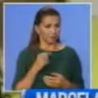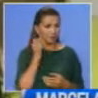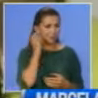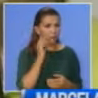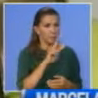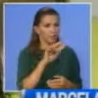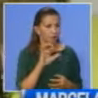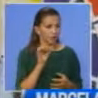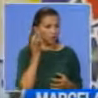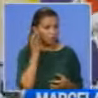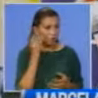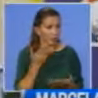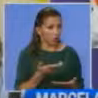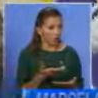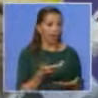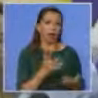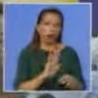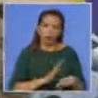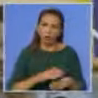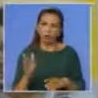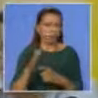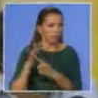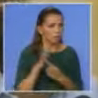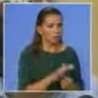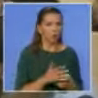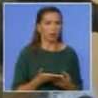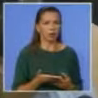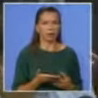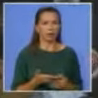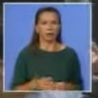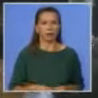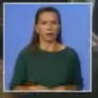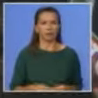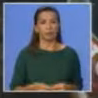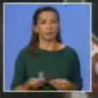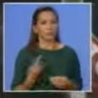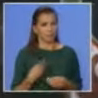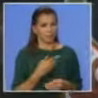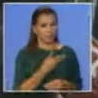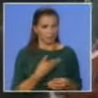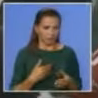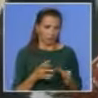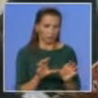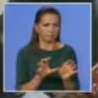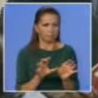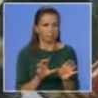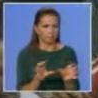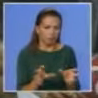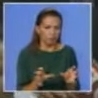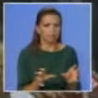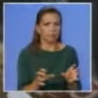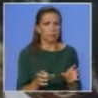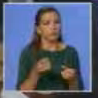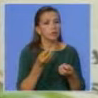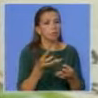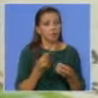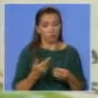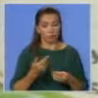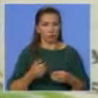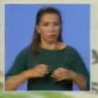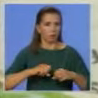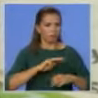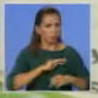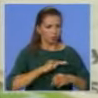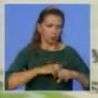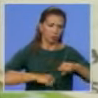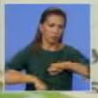seguramente no se las hubiera dicho. También en un enlace radial, el alcalde candidato anticipó que entregaría un nuevo spot publicitario de la gestión municipal, tras